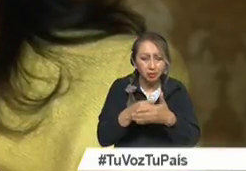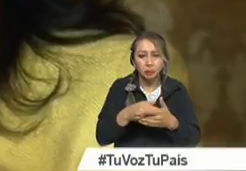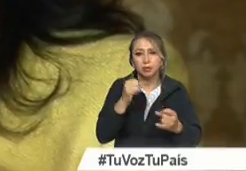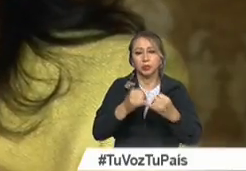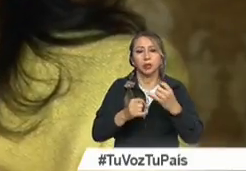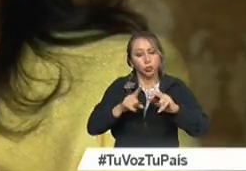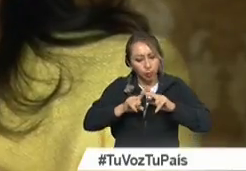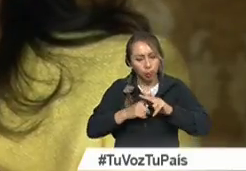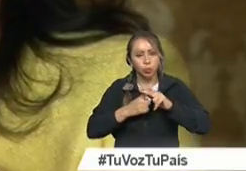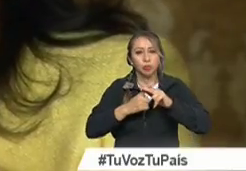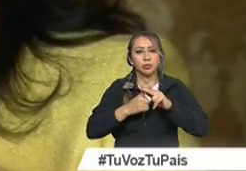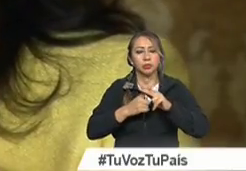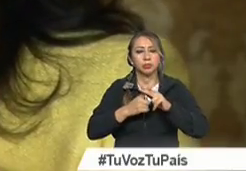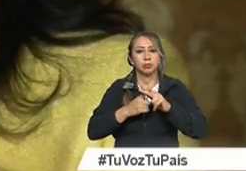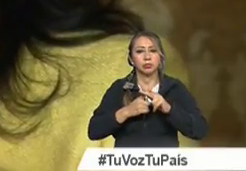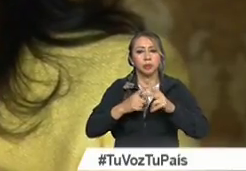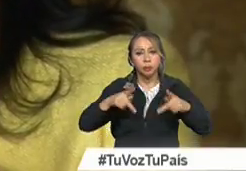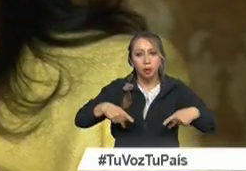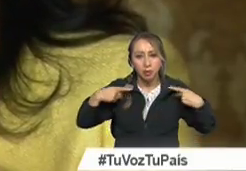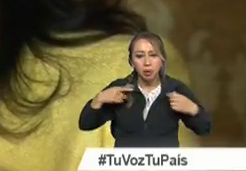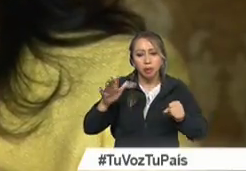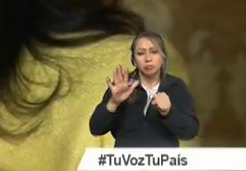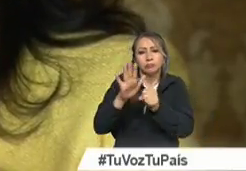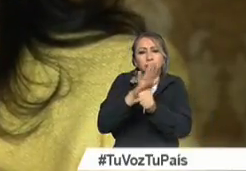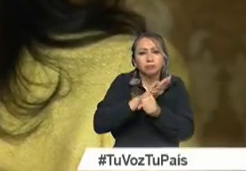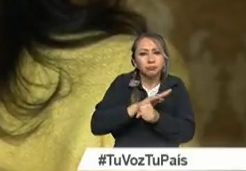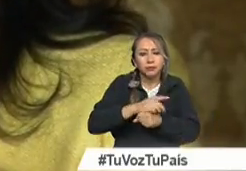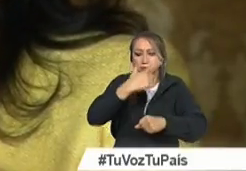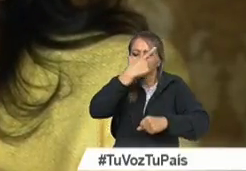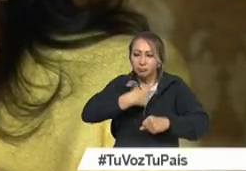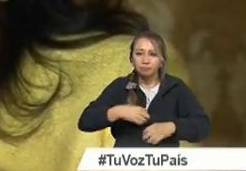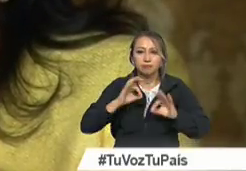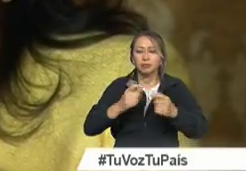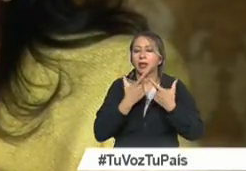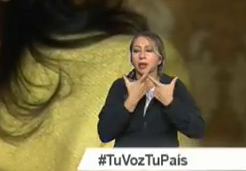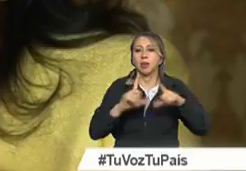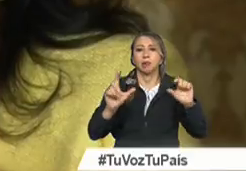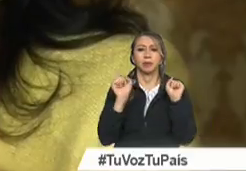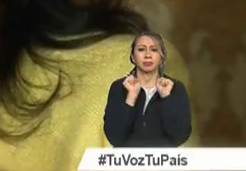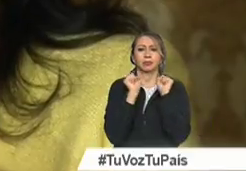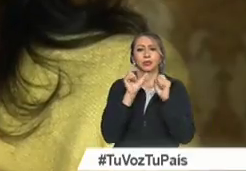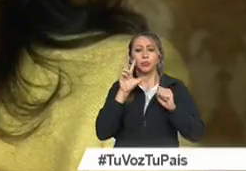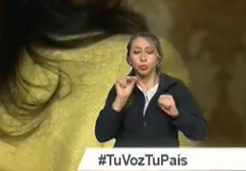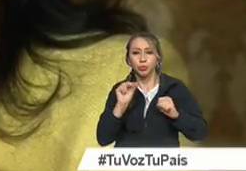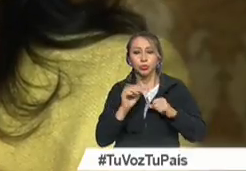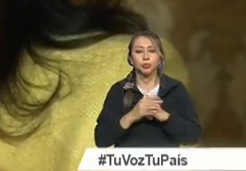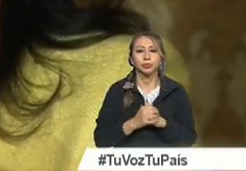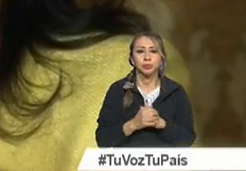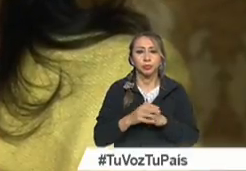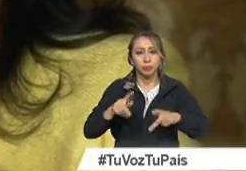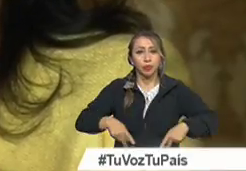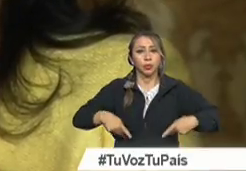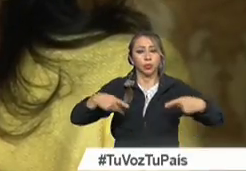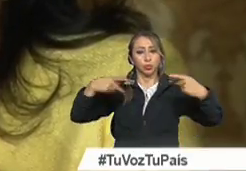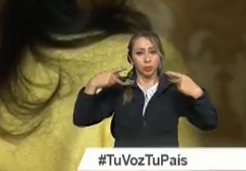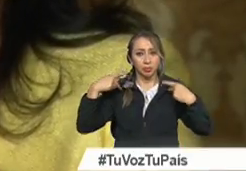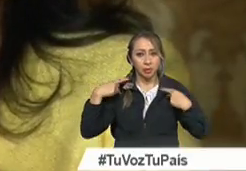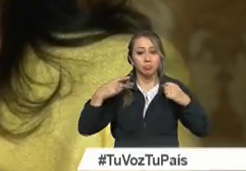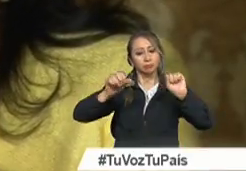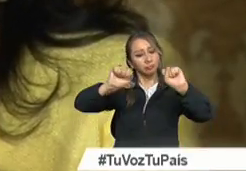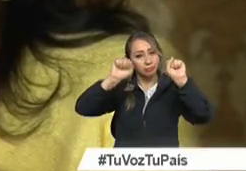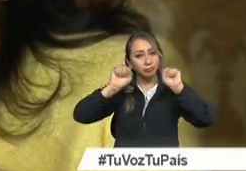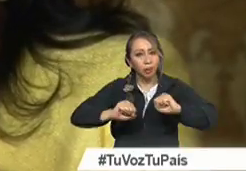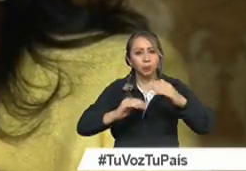empezar a tener una vida plena una vida sana una vida libre de miedos una libre una vida en la que podamos